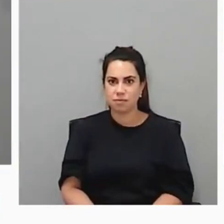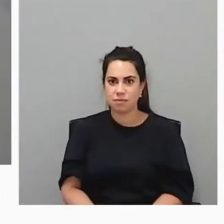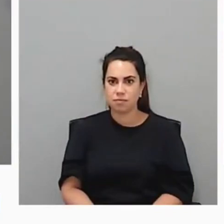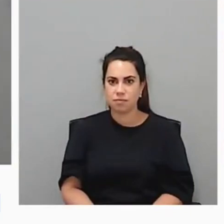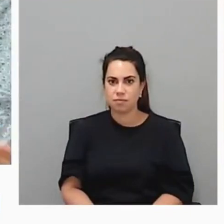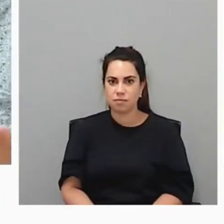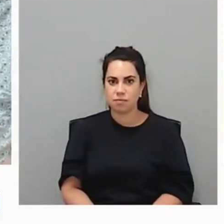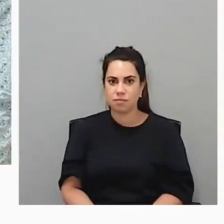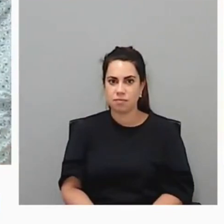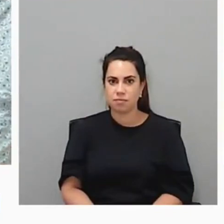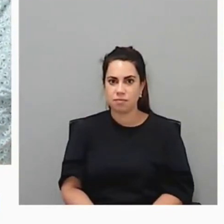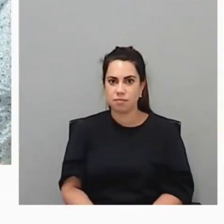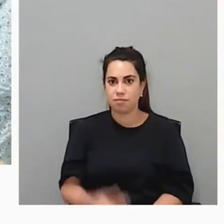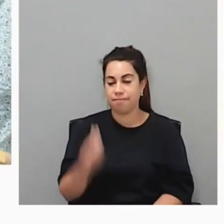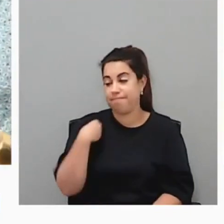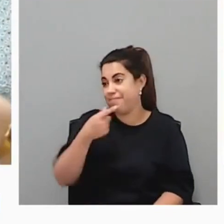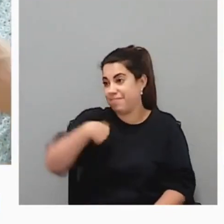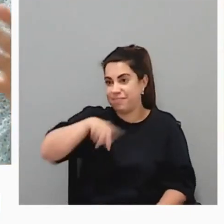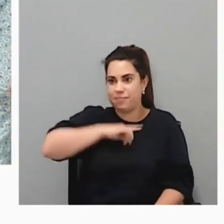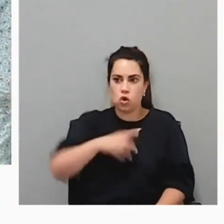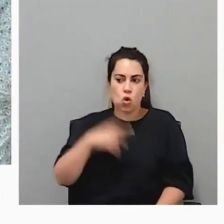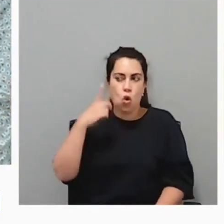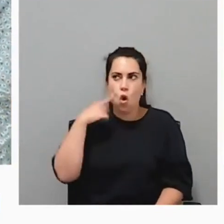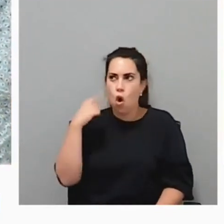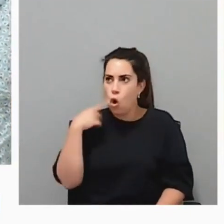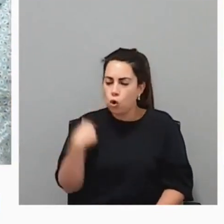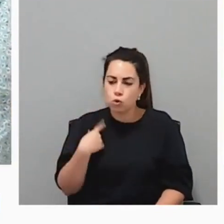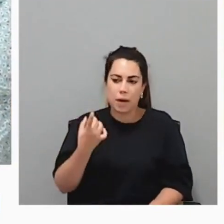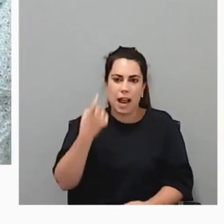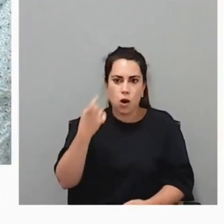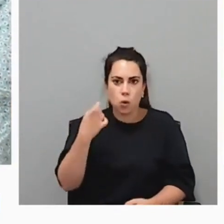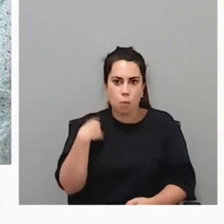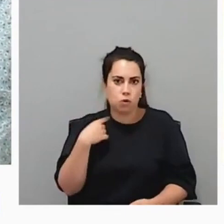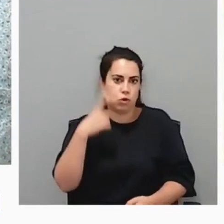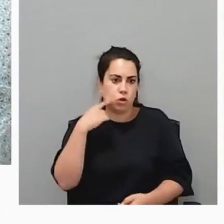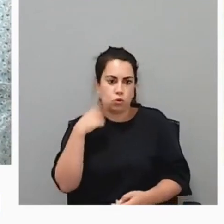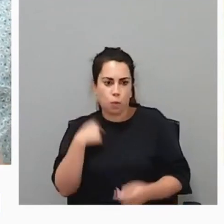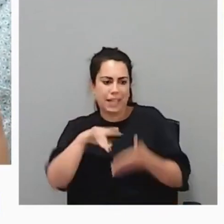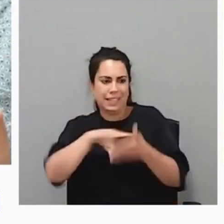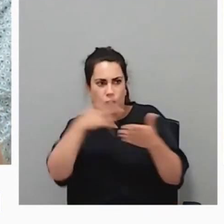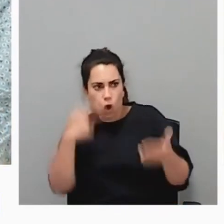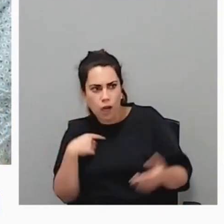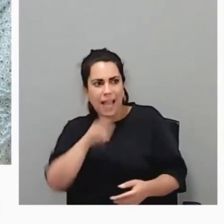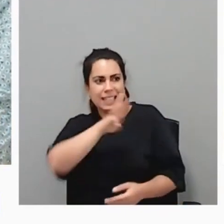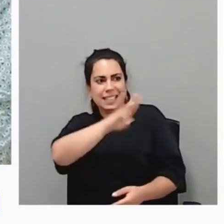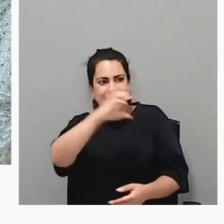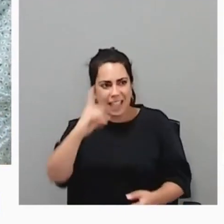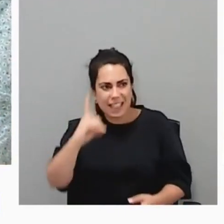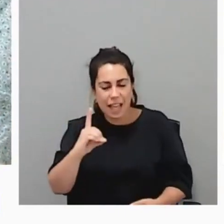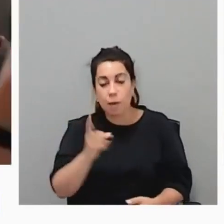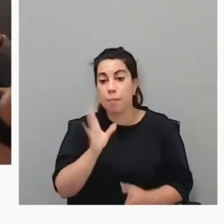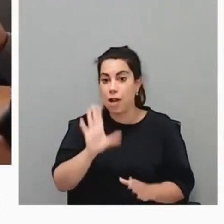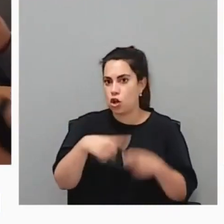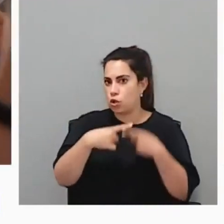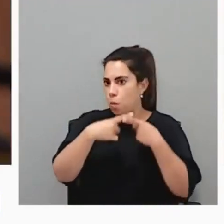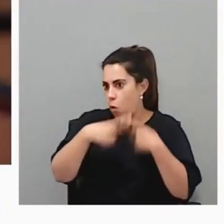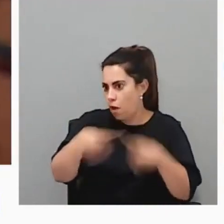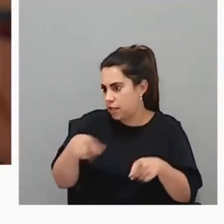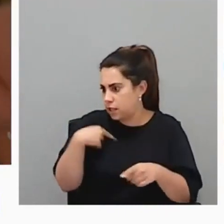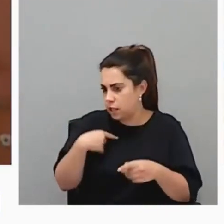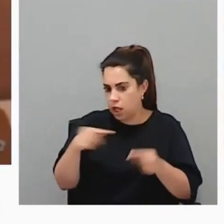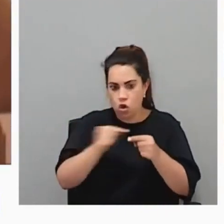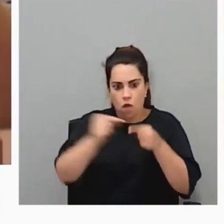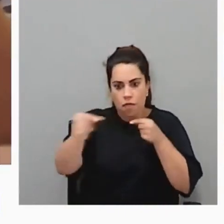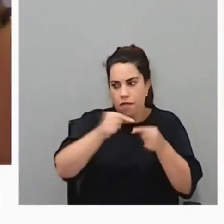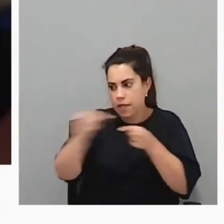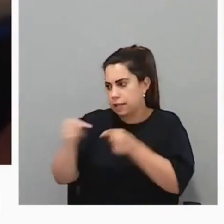Todos estamos muy acostumbrados, los alumnos, a ver estructura 3D en vídeo o a ver imágenes, pero una cosa muy distinta es desplazarse, poder a lo mejor